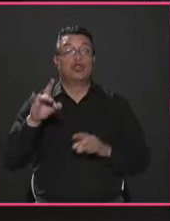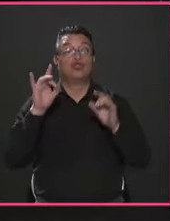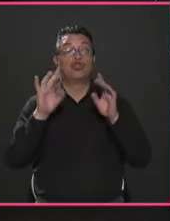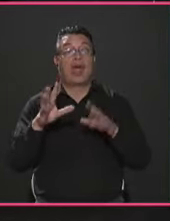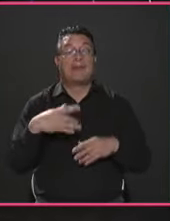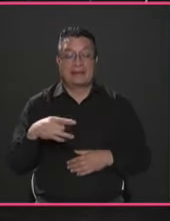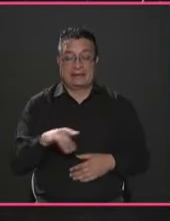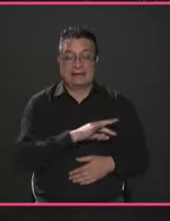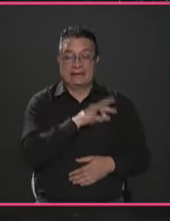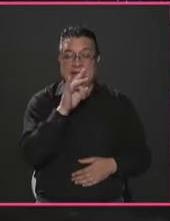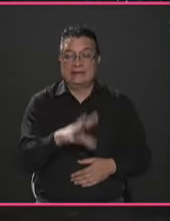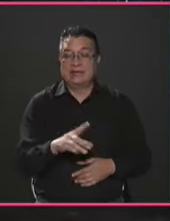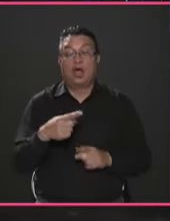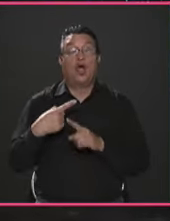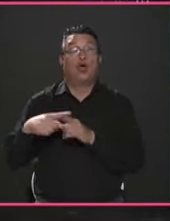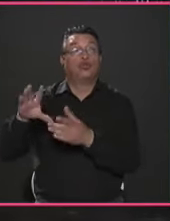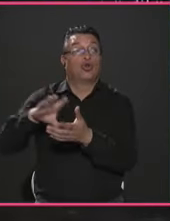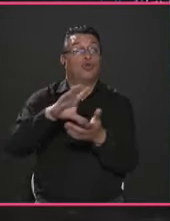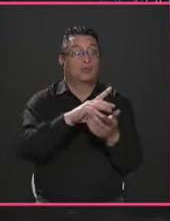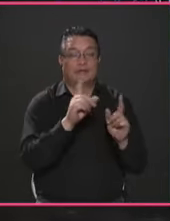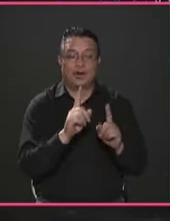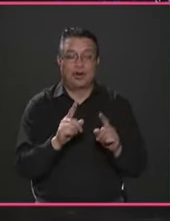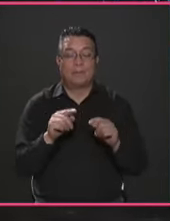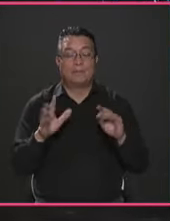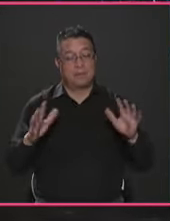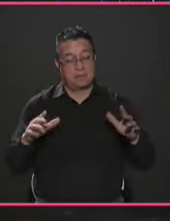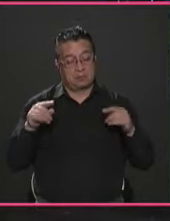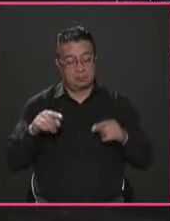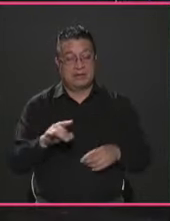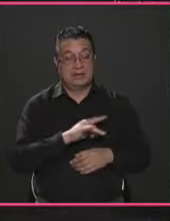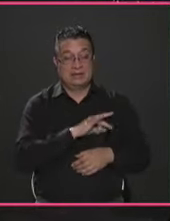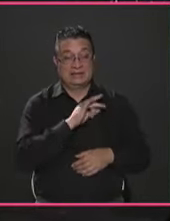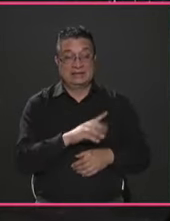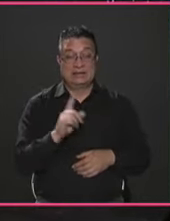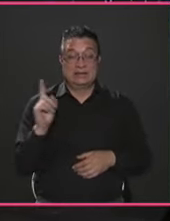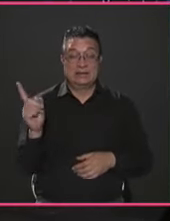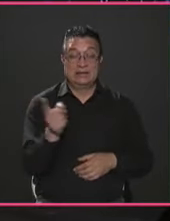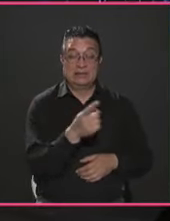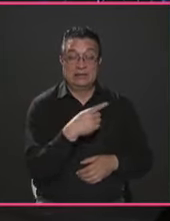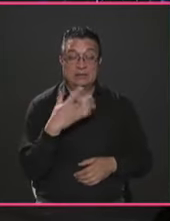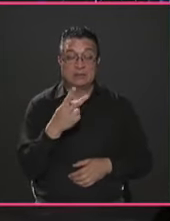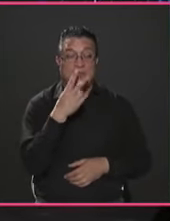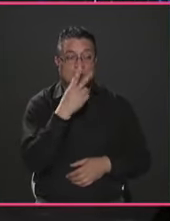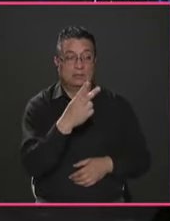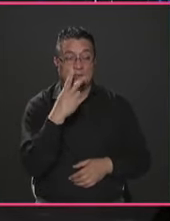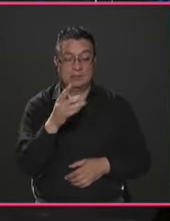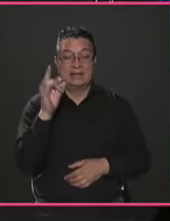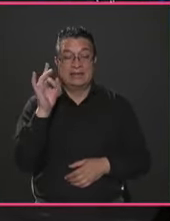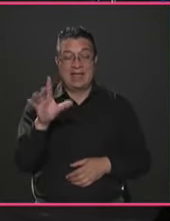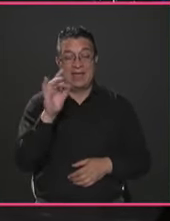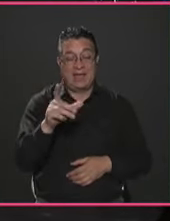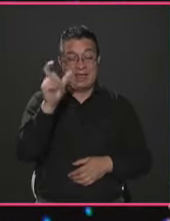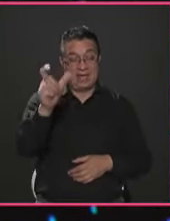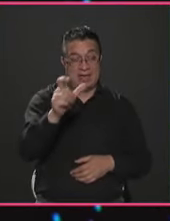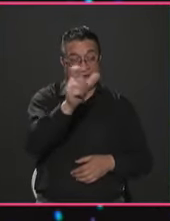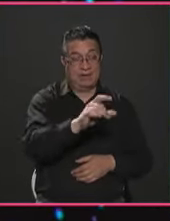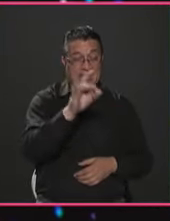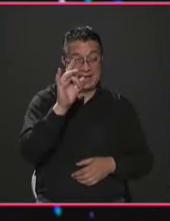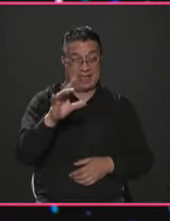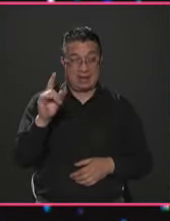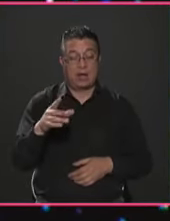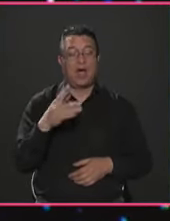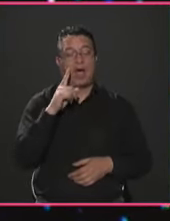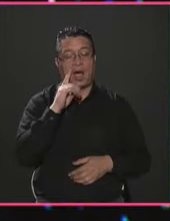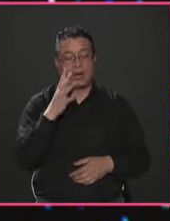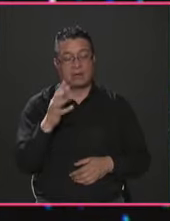individuo chileno y no en otra parte en promedio nuestro individuo chileno observamos que cada individuo eh